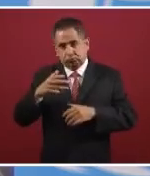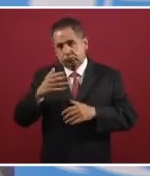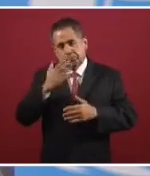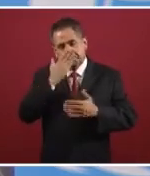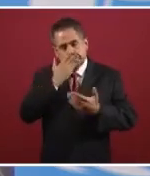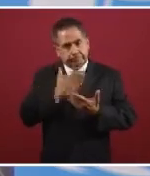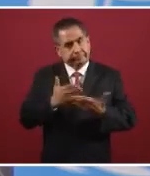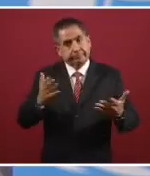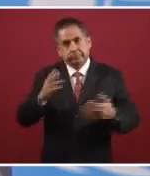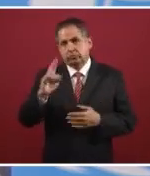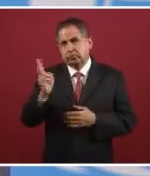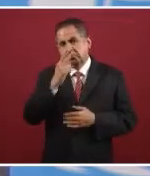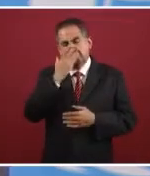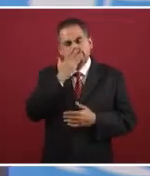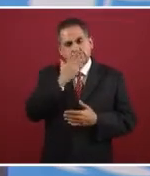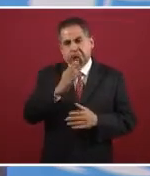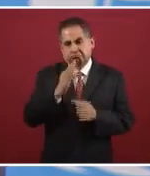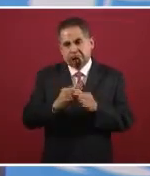universidad,